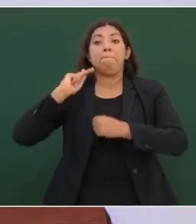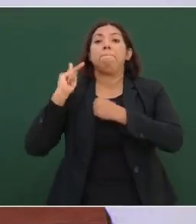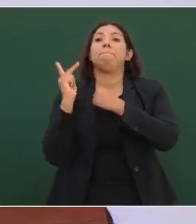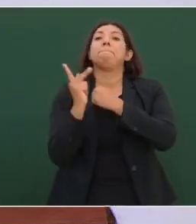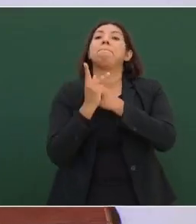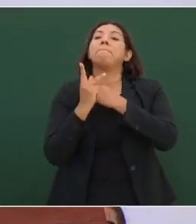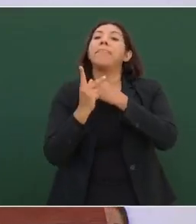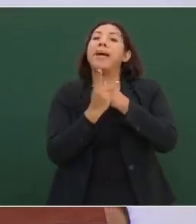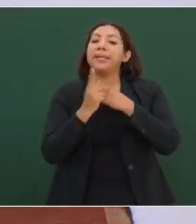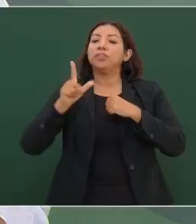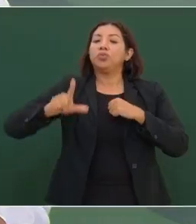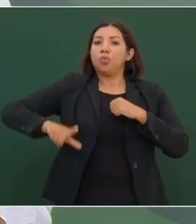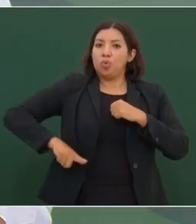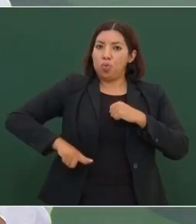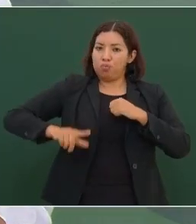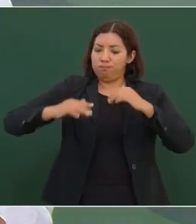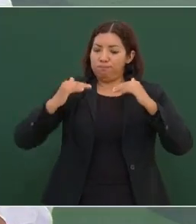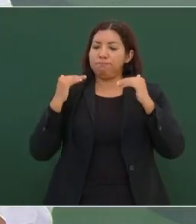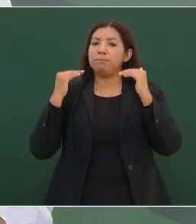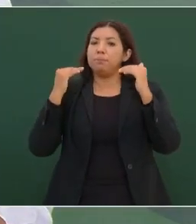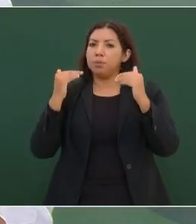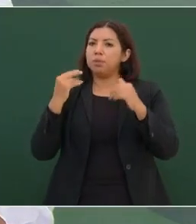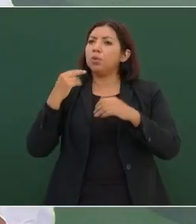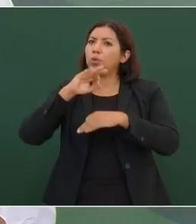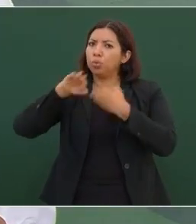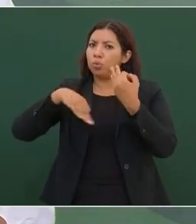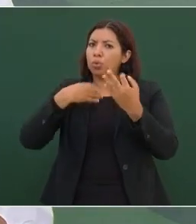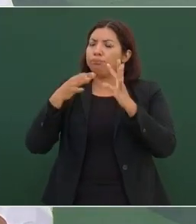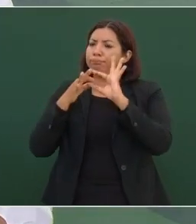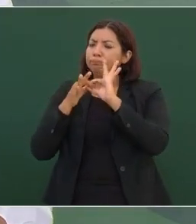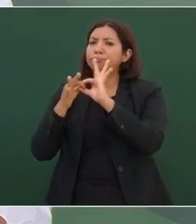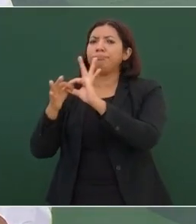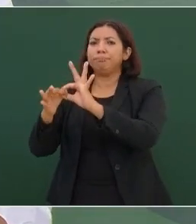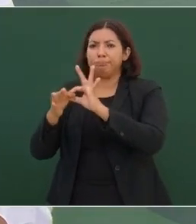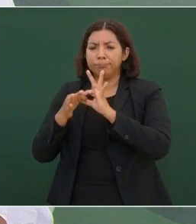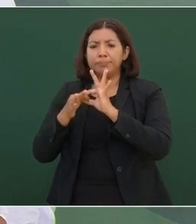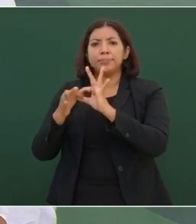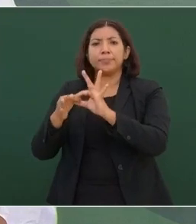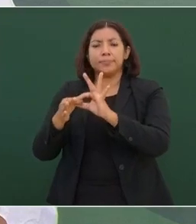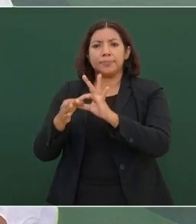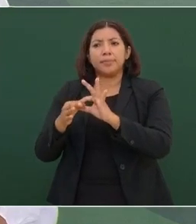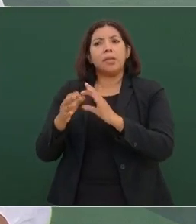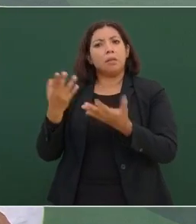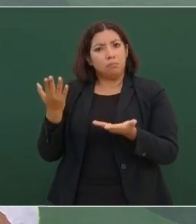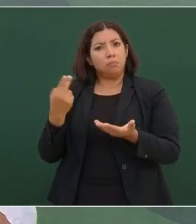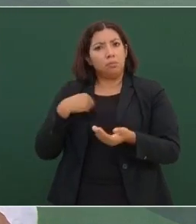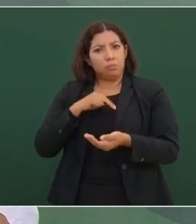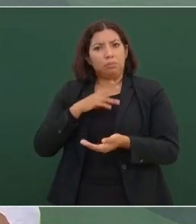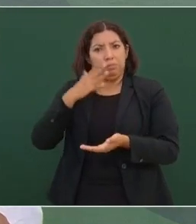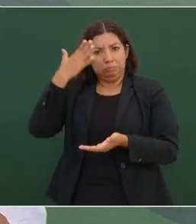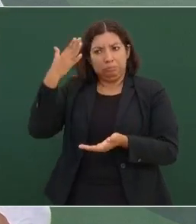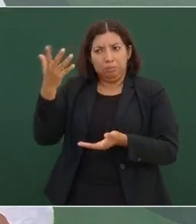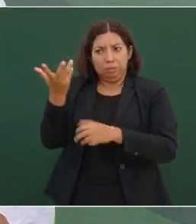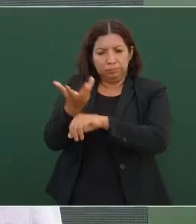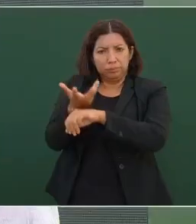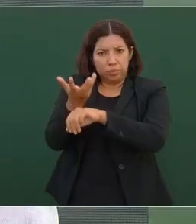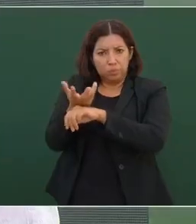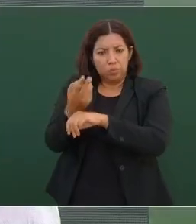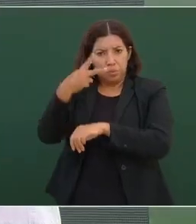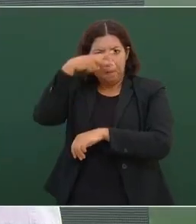consideramos como un pueblo hermano del pueblo estadounidense, y ahora con el